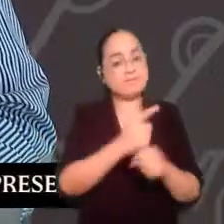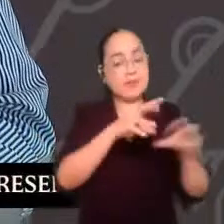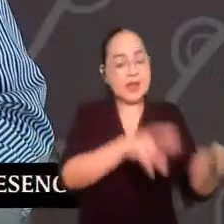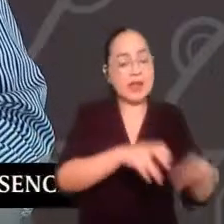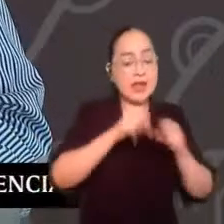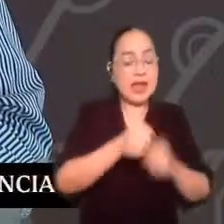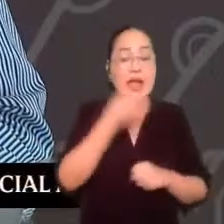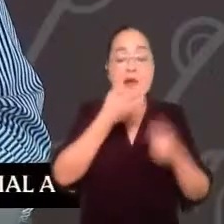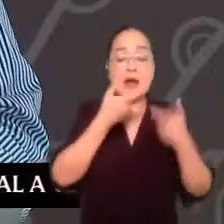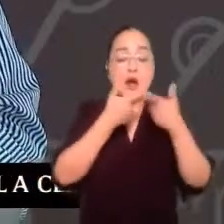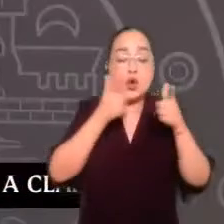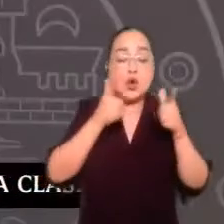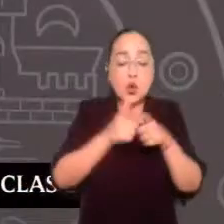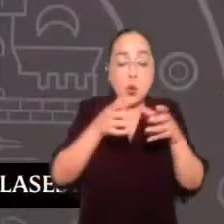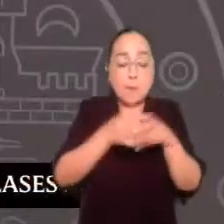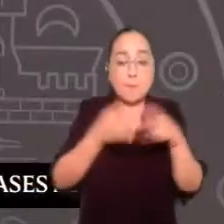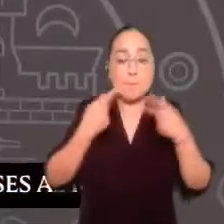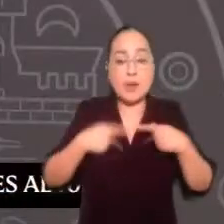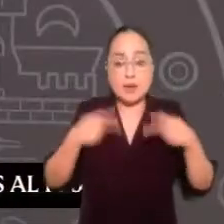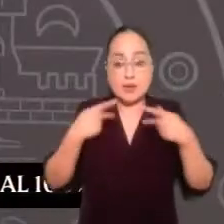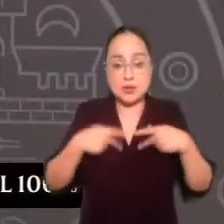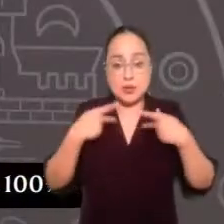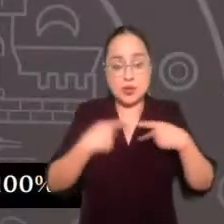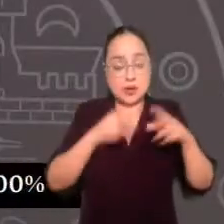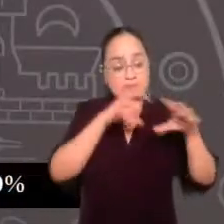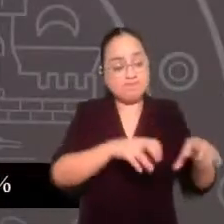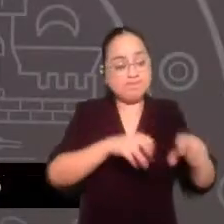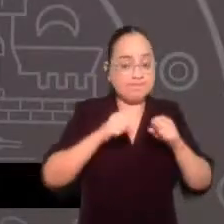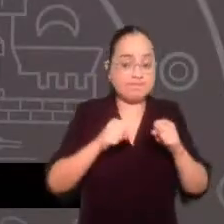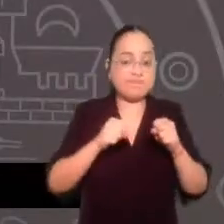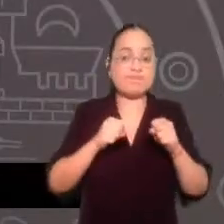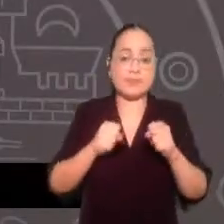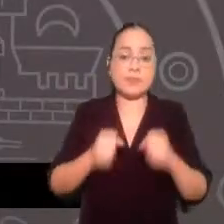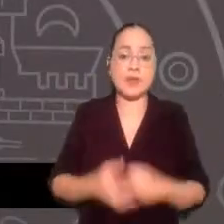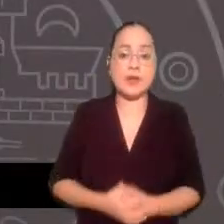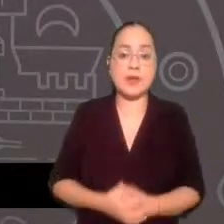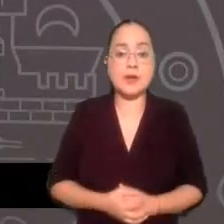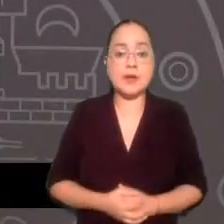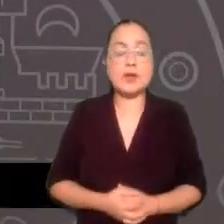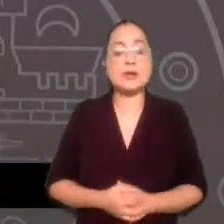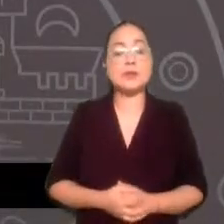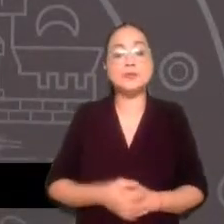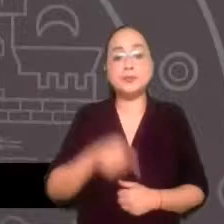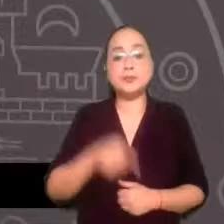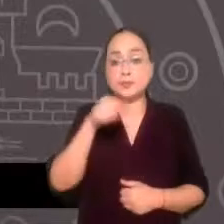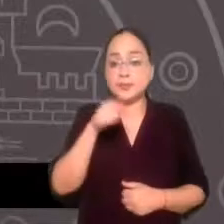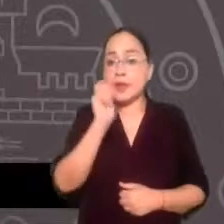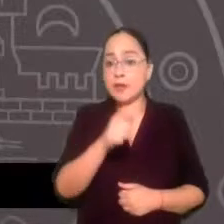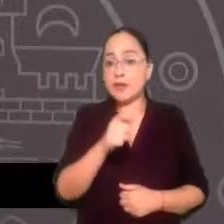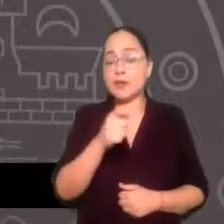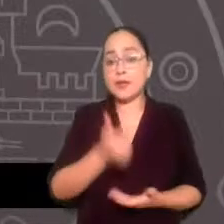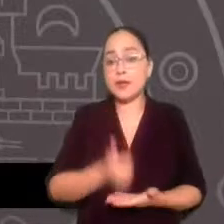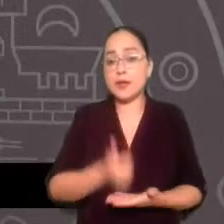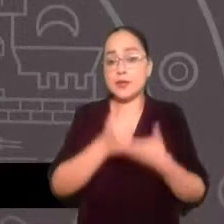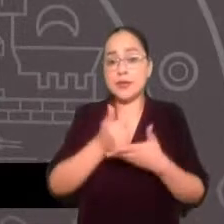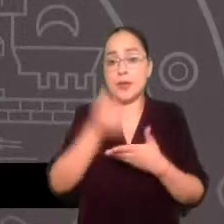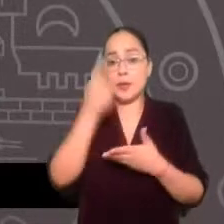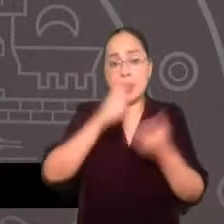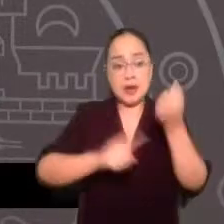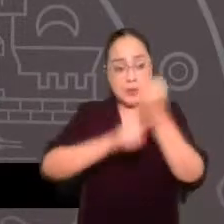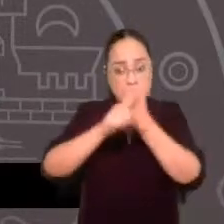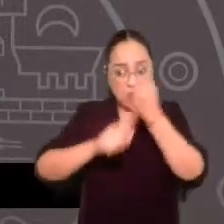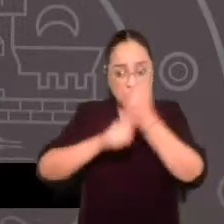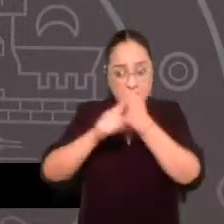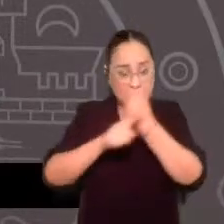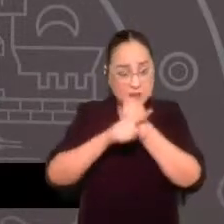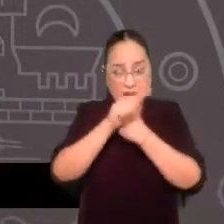fue desarticulada y que nos ayuda a resolver parte de un problema que nos ha ido